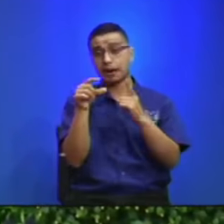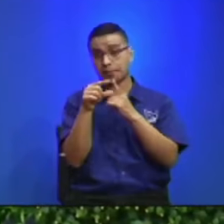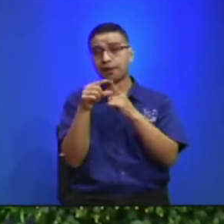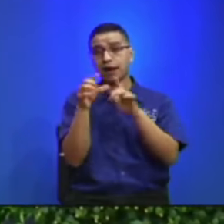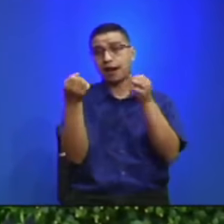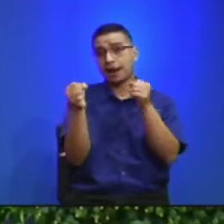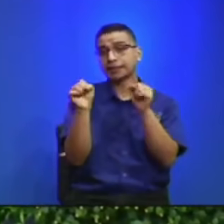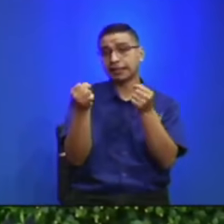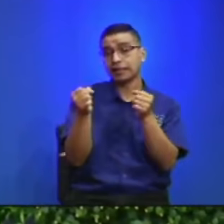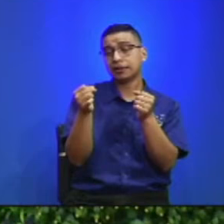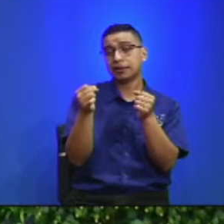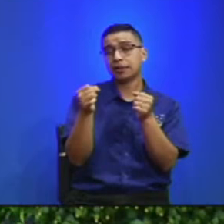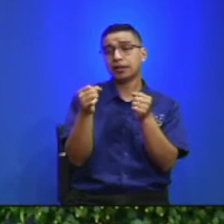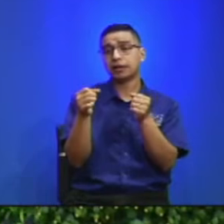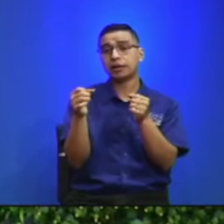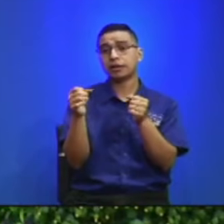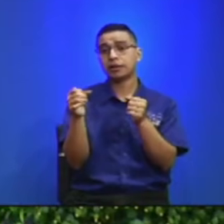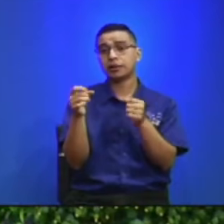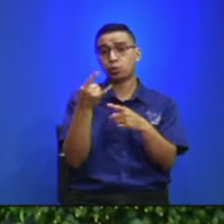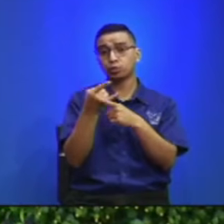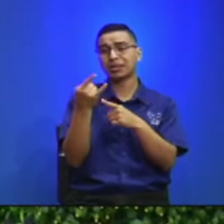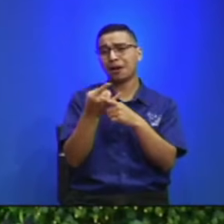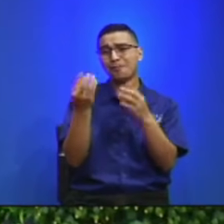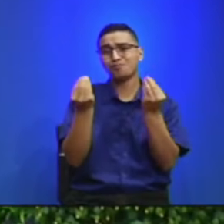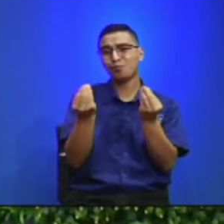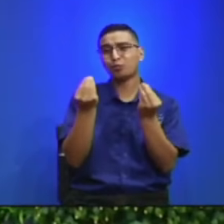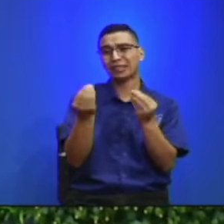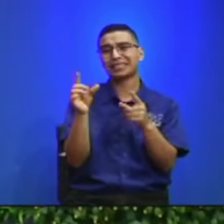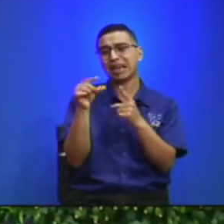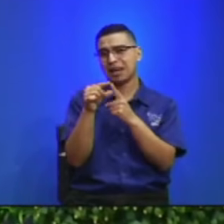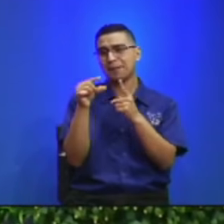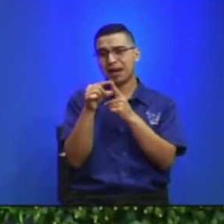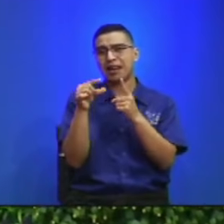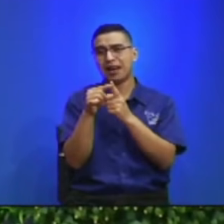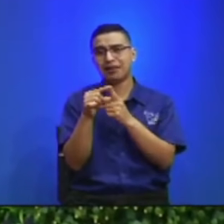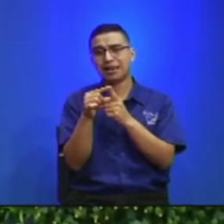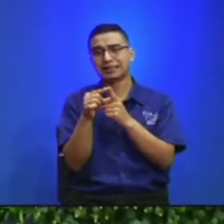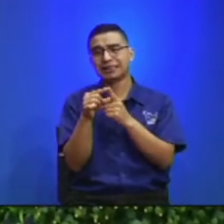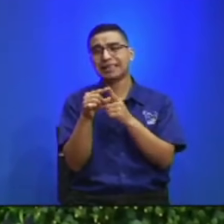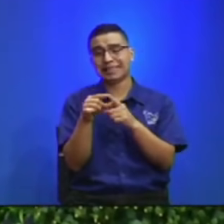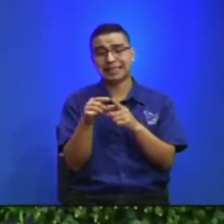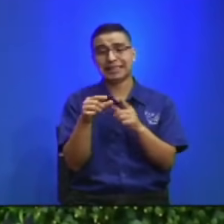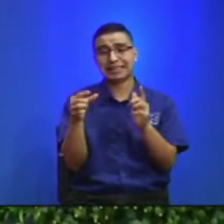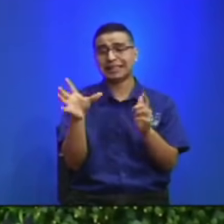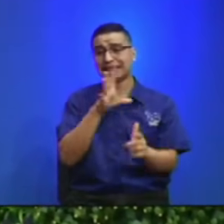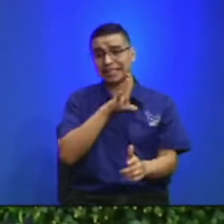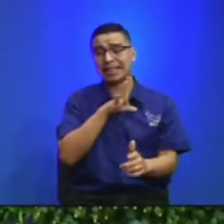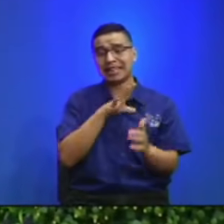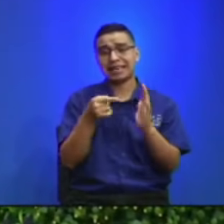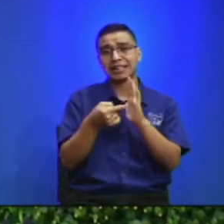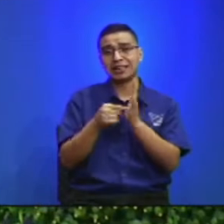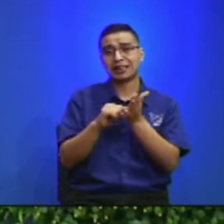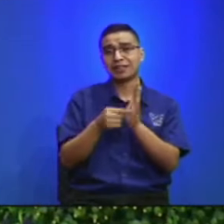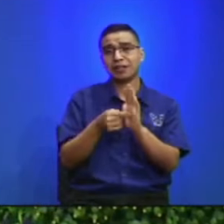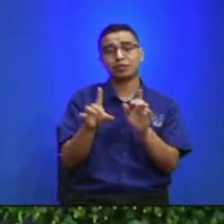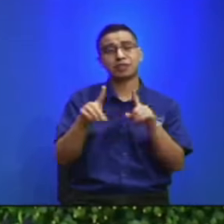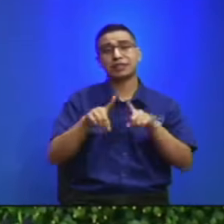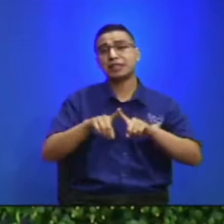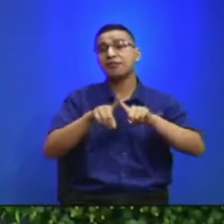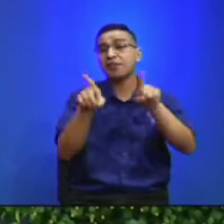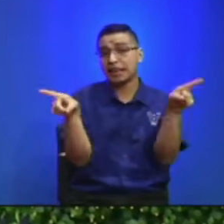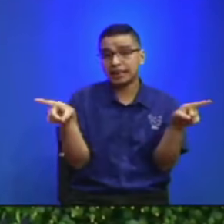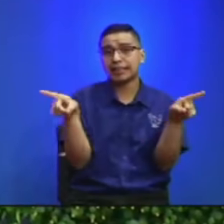se utilizan muchas palabras hebreas y que cada uno tiene una connotación distinta aparte de hacer por ejemplo